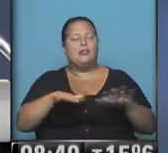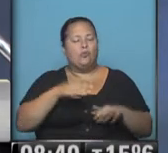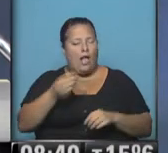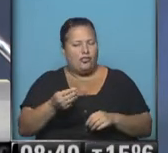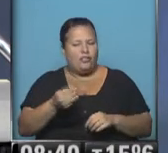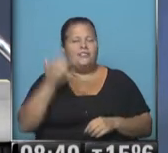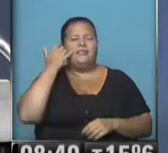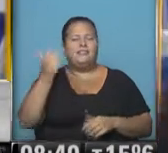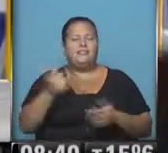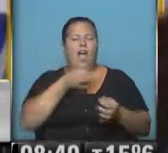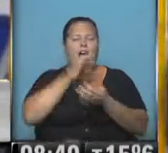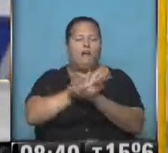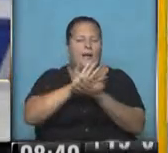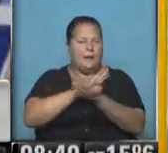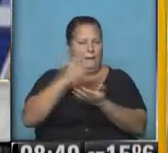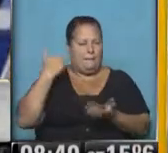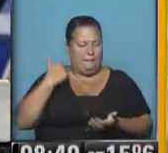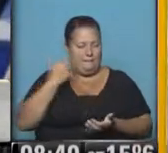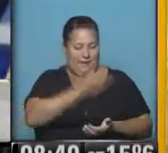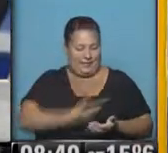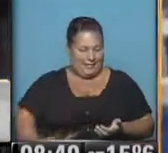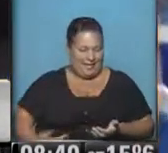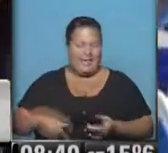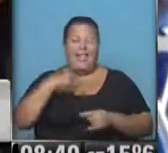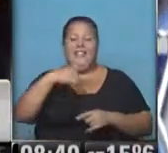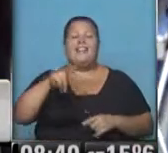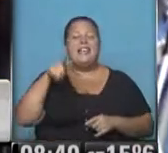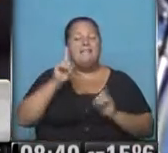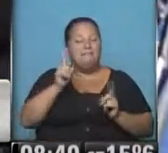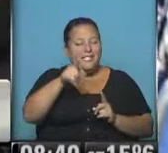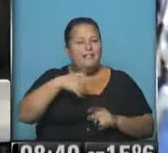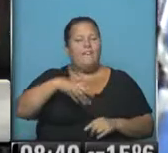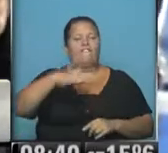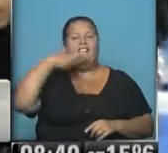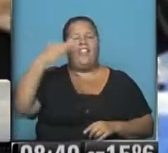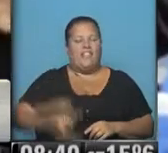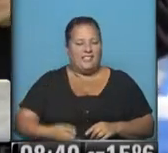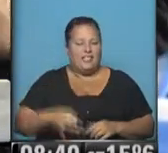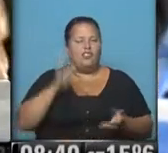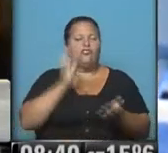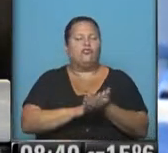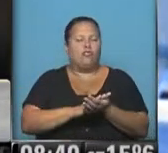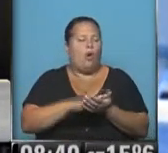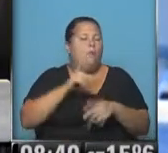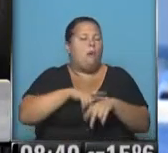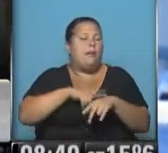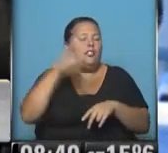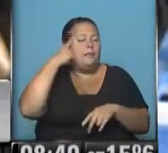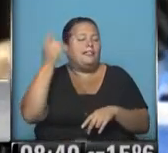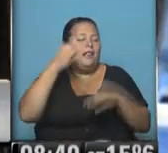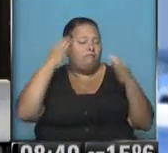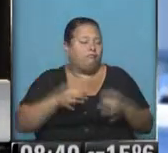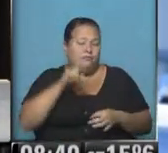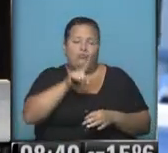ya ha sido conversada con la presidenta y que aclaró que será ella la que tome la decisión correspondiente en el momento que considere